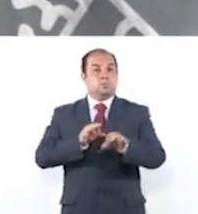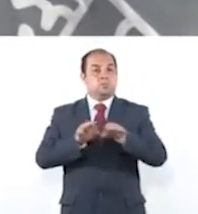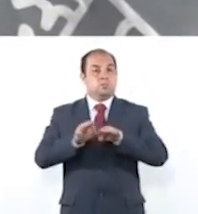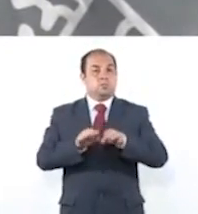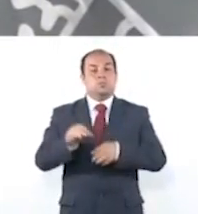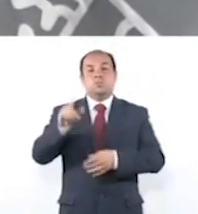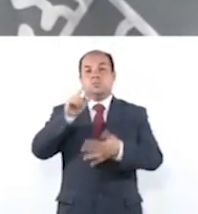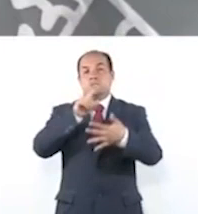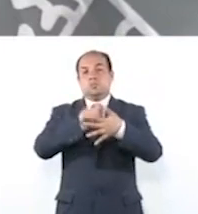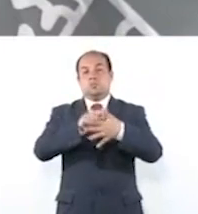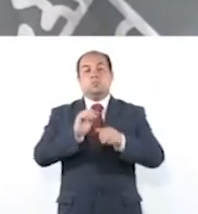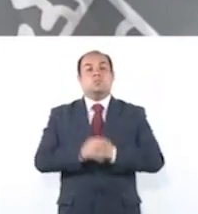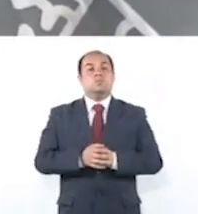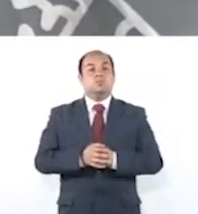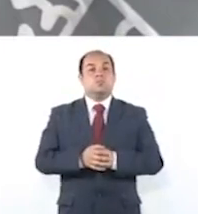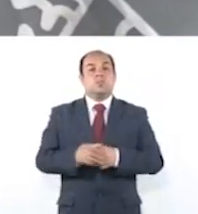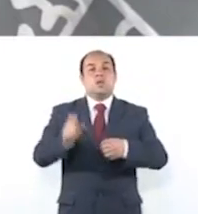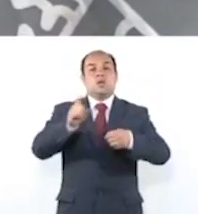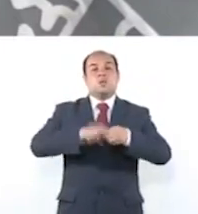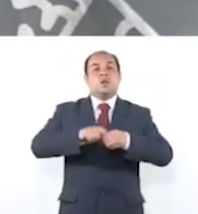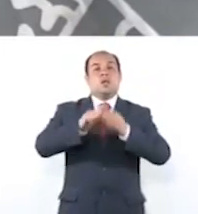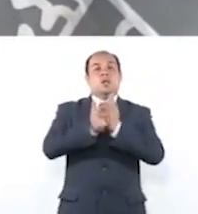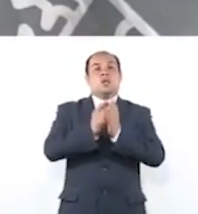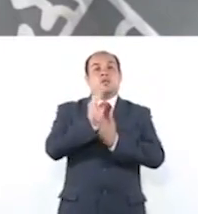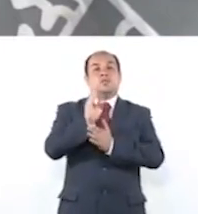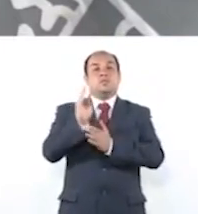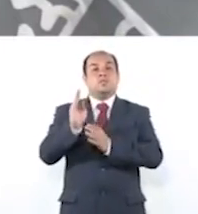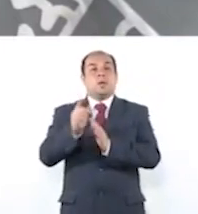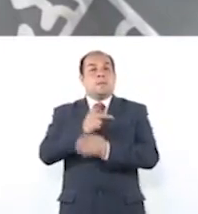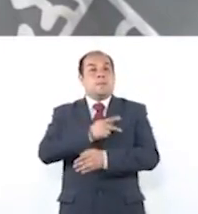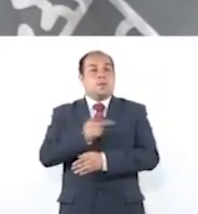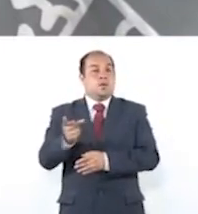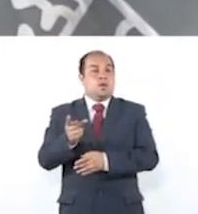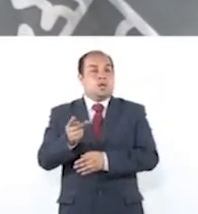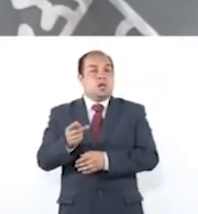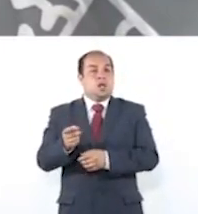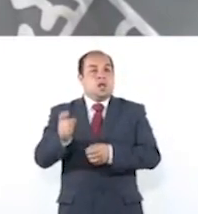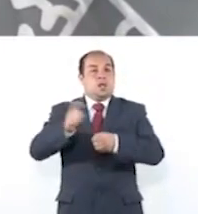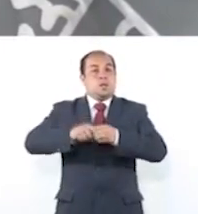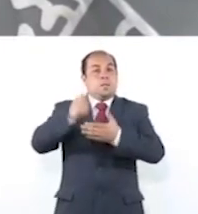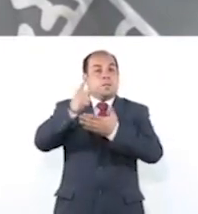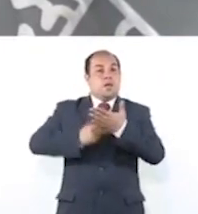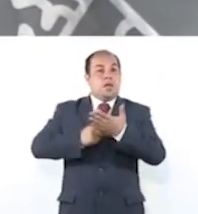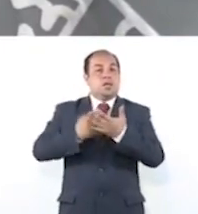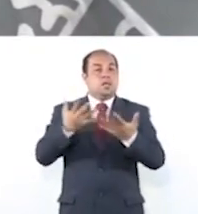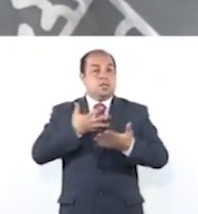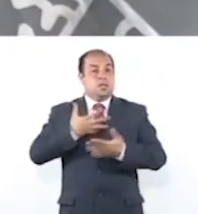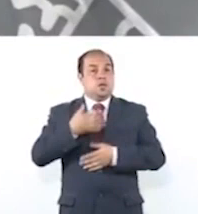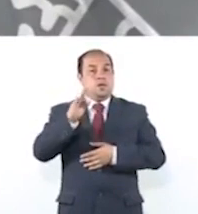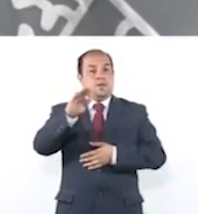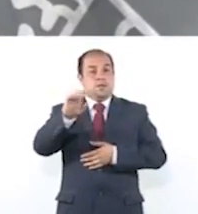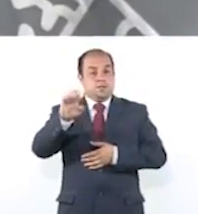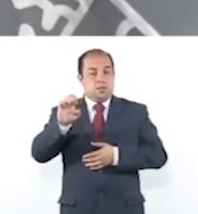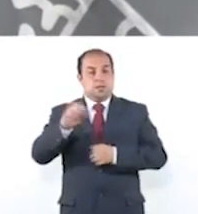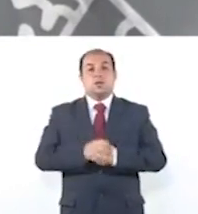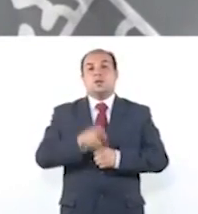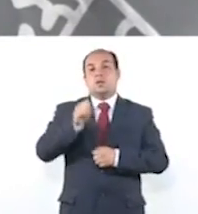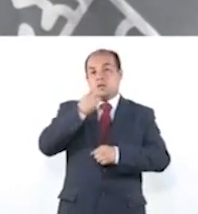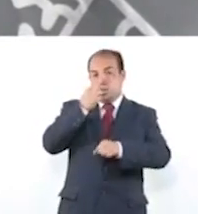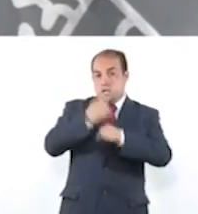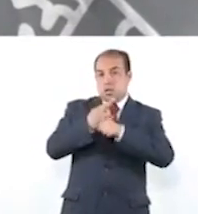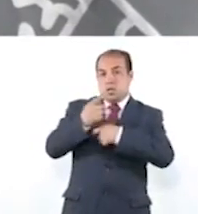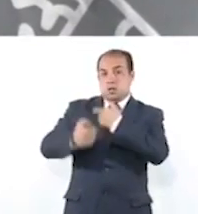5. Incorporar las librerías de escasos recursos a un plan que se está creando entre el Fondo de Cultura y la Secretaría de